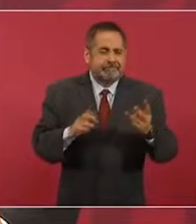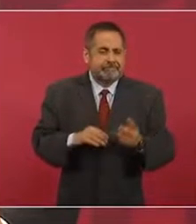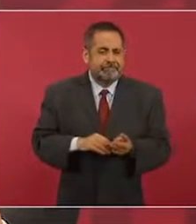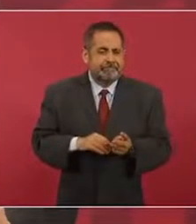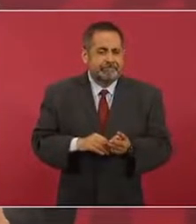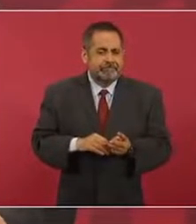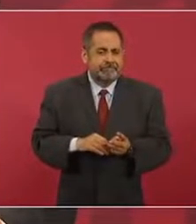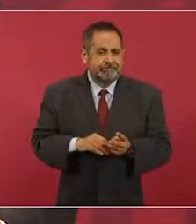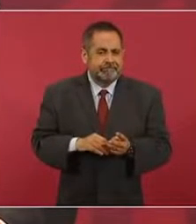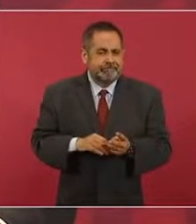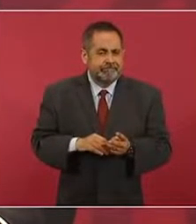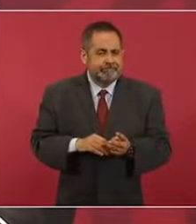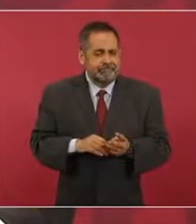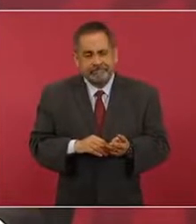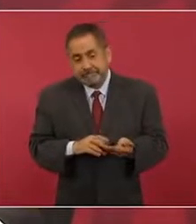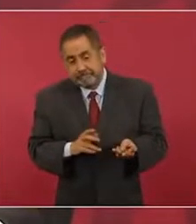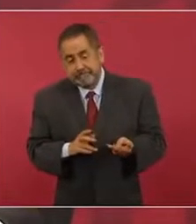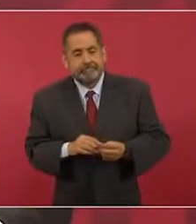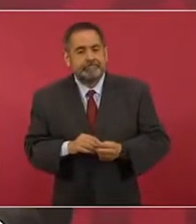que pues